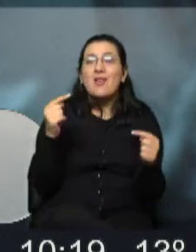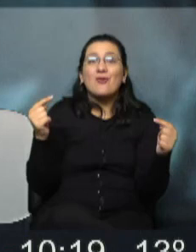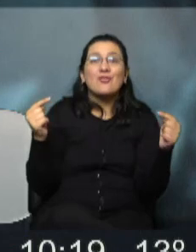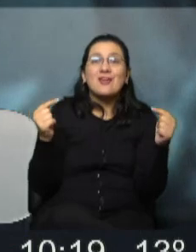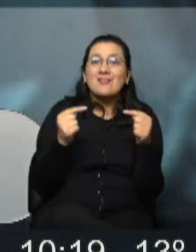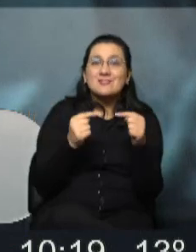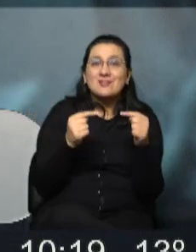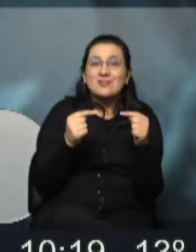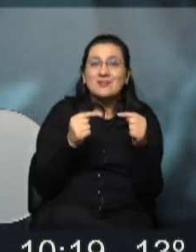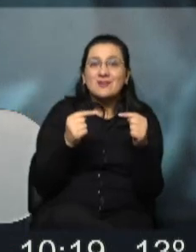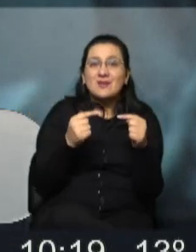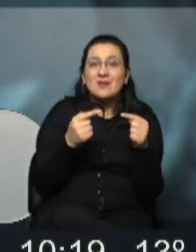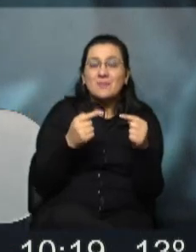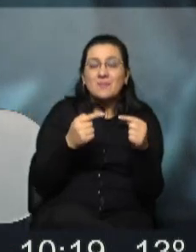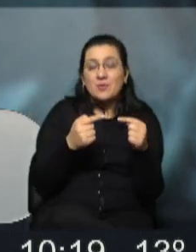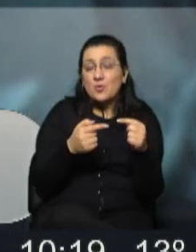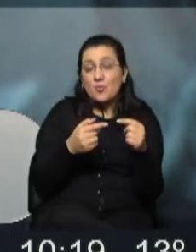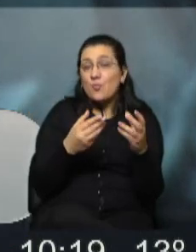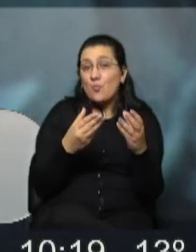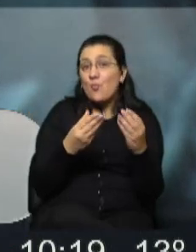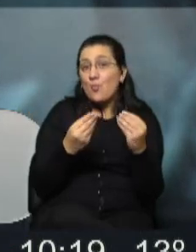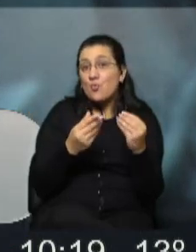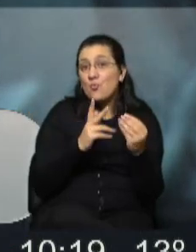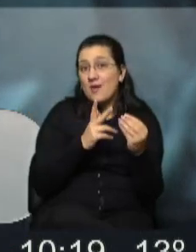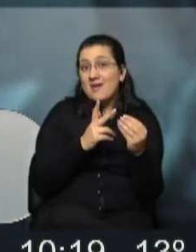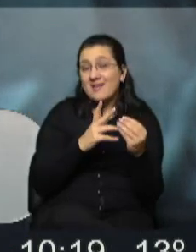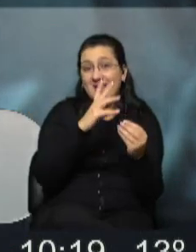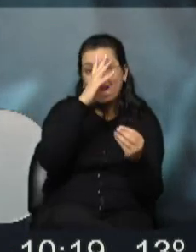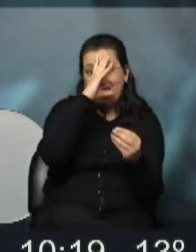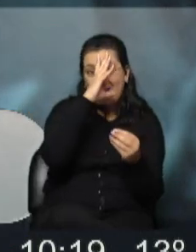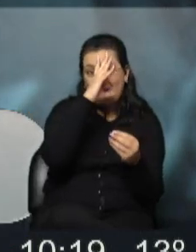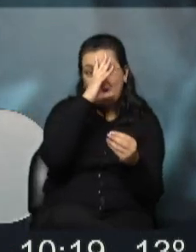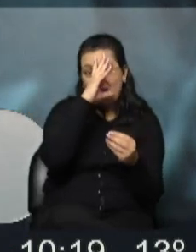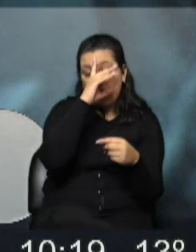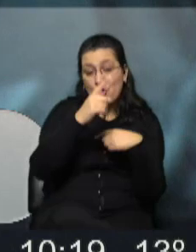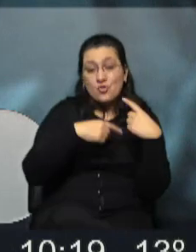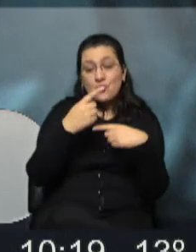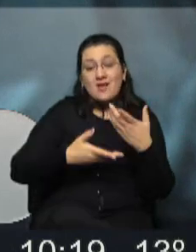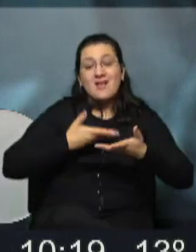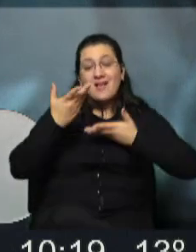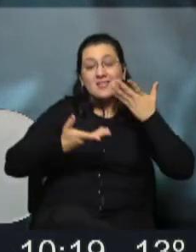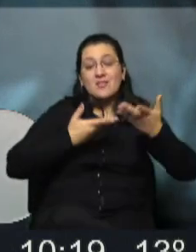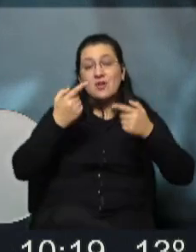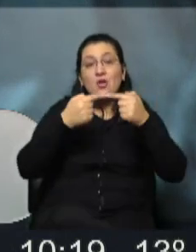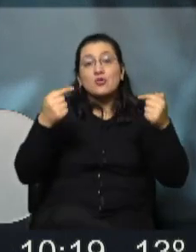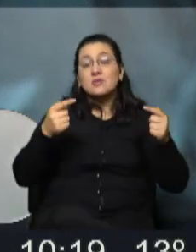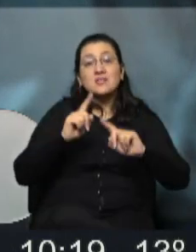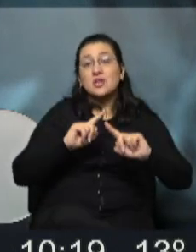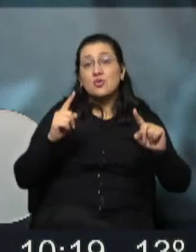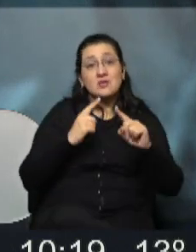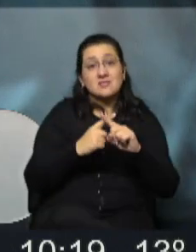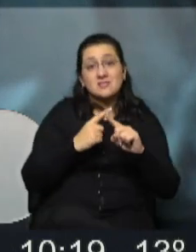contradicción, pero que es muy humana, que el carnaval sigue... cantándole a cosas que ya no existen más.